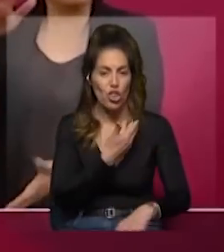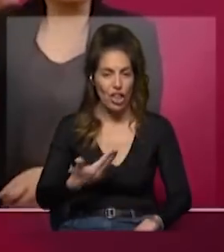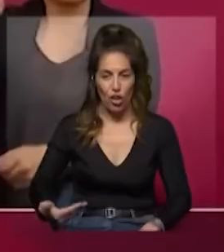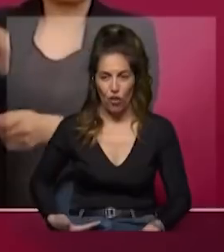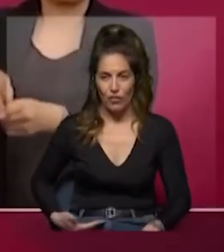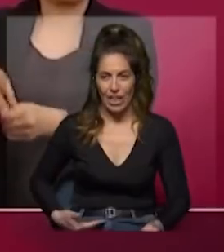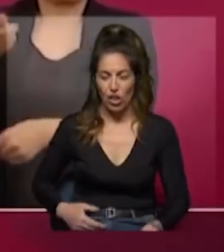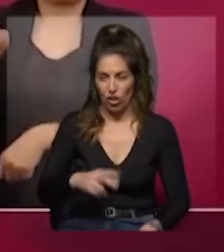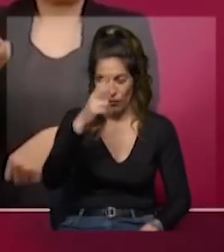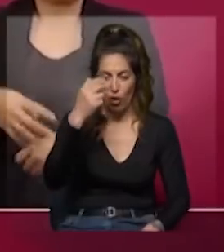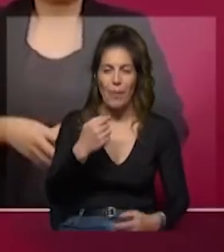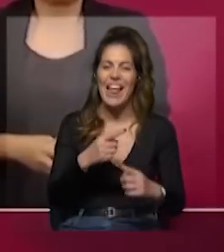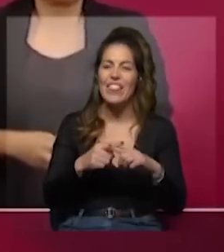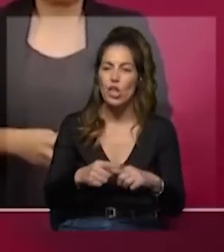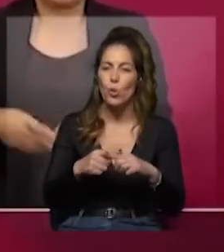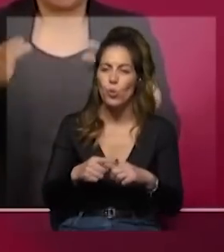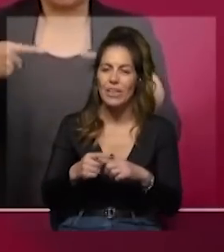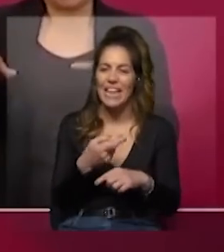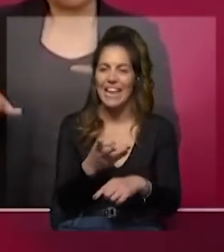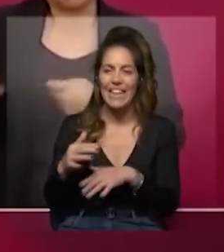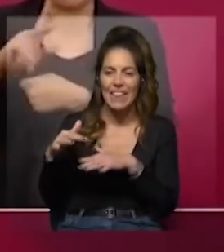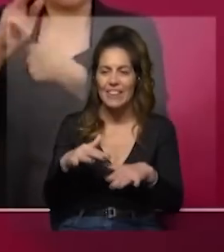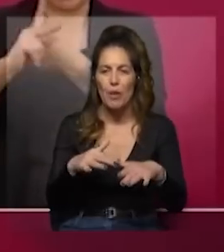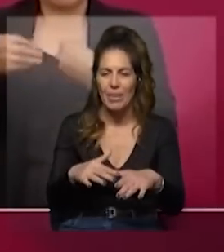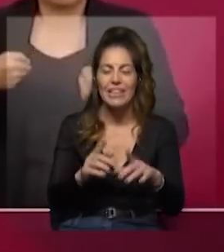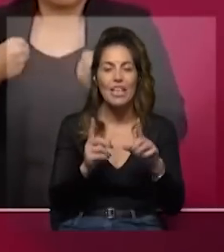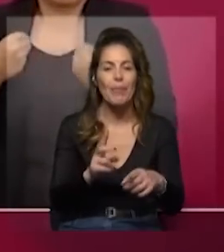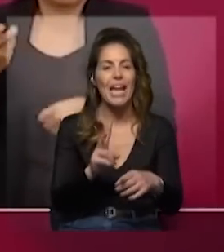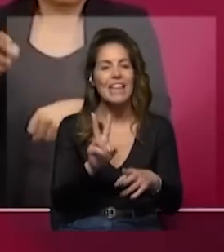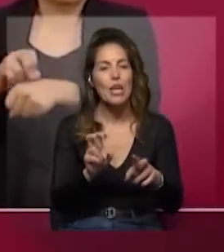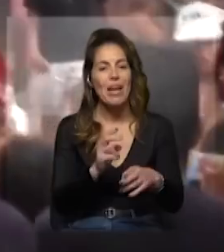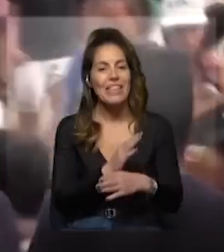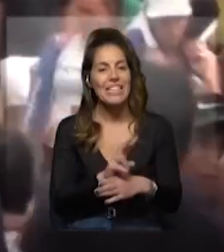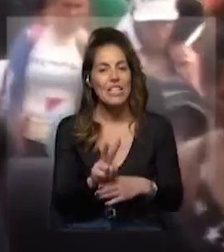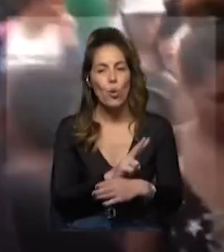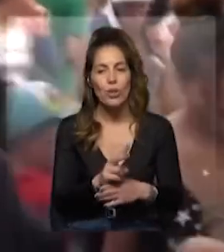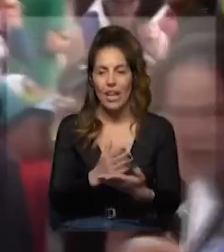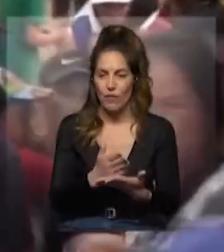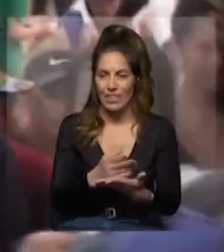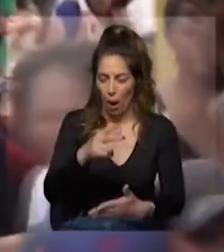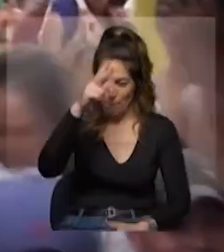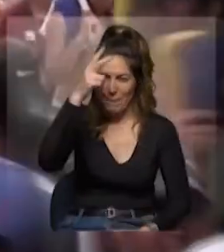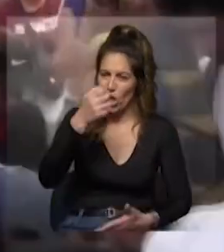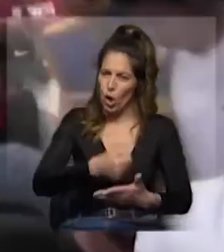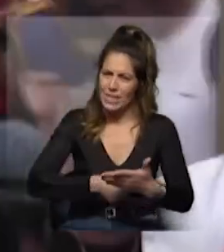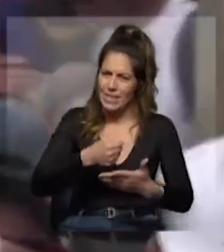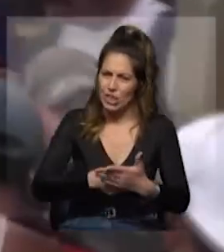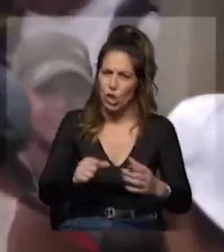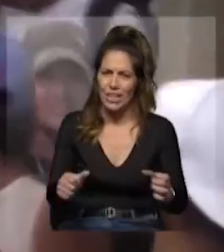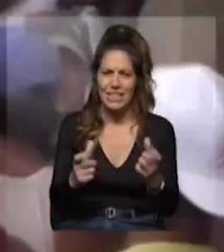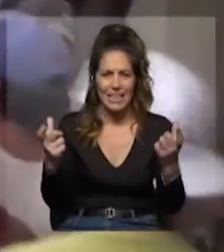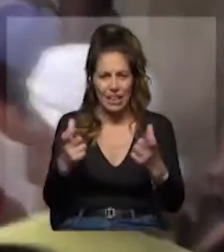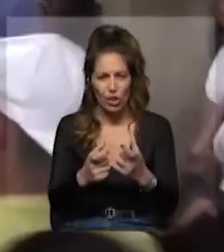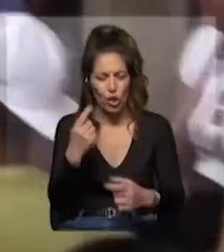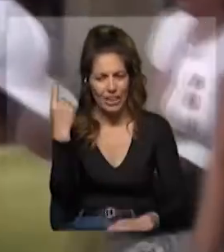para discutir el flujo de migrantes en la región entre otros temas de seguridad fronteriza México insistió en celebrar esta conferencia